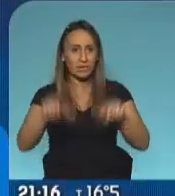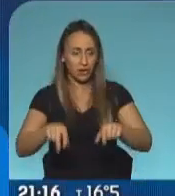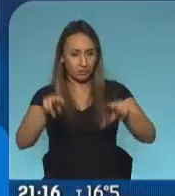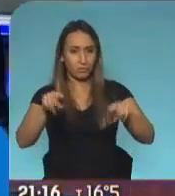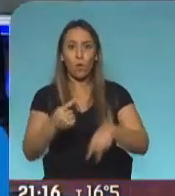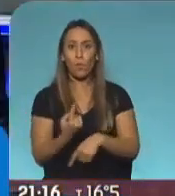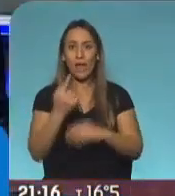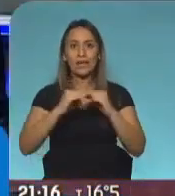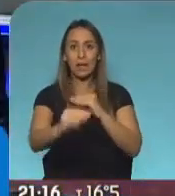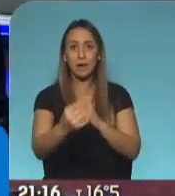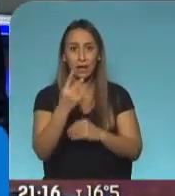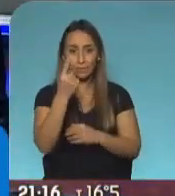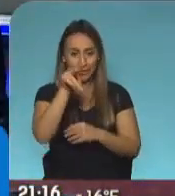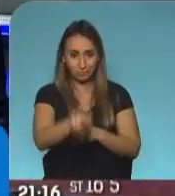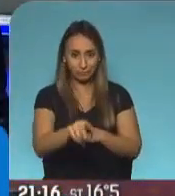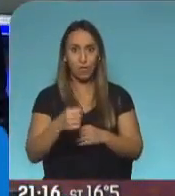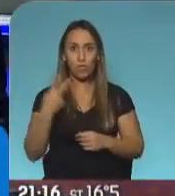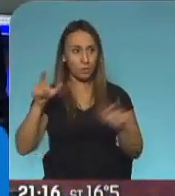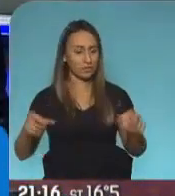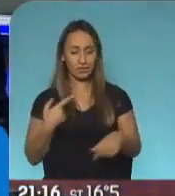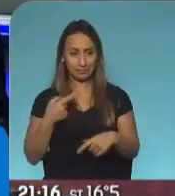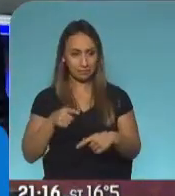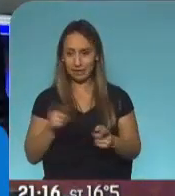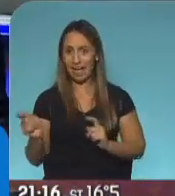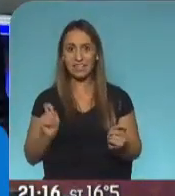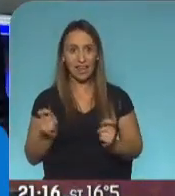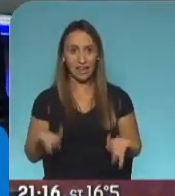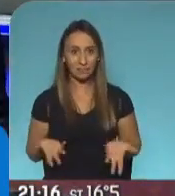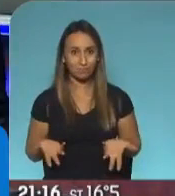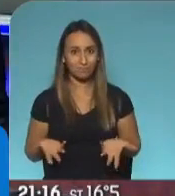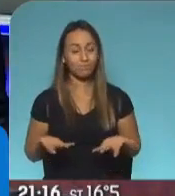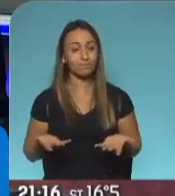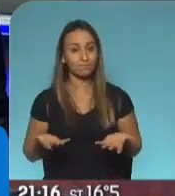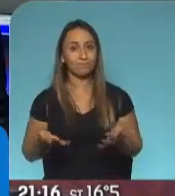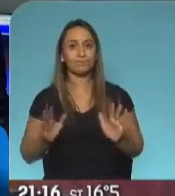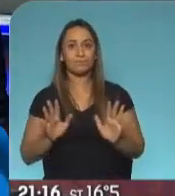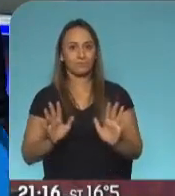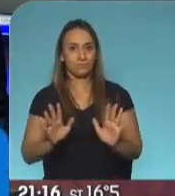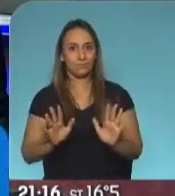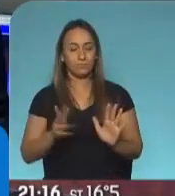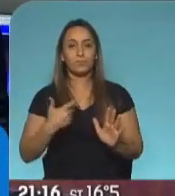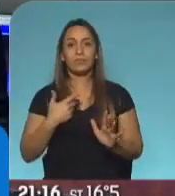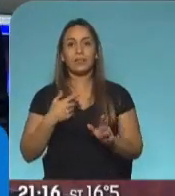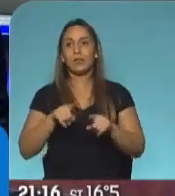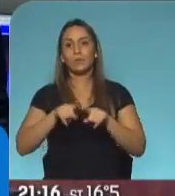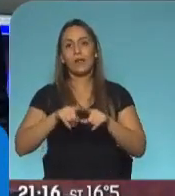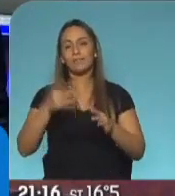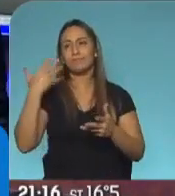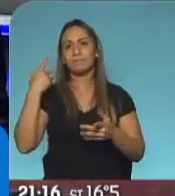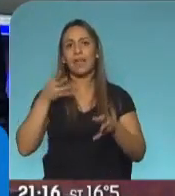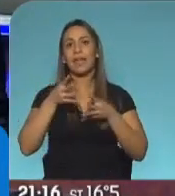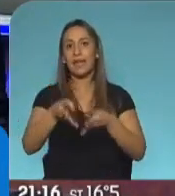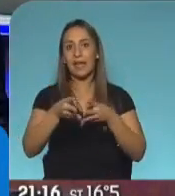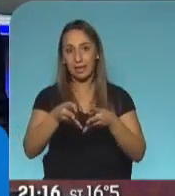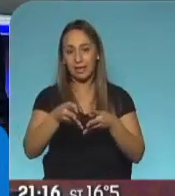cama y hay que elegir mira te voy a explicar algo un poco más claro en la guerra todas veces